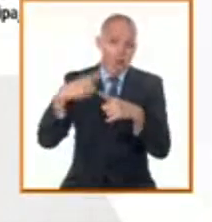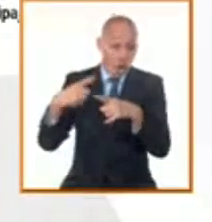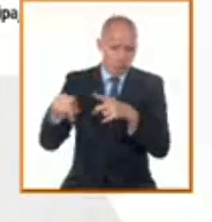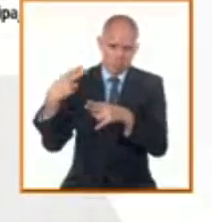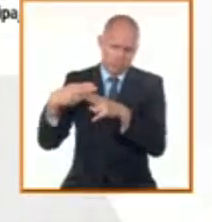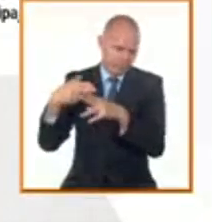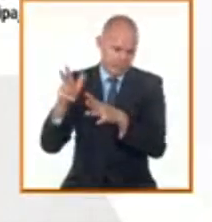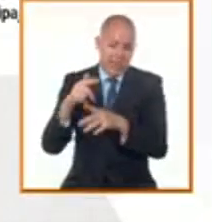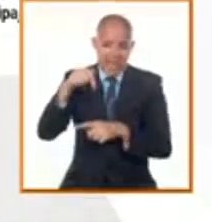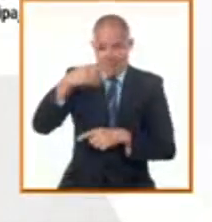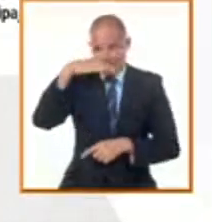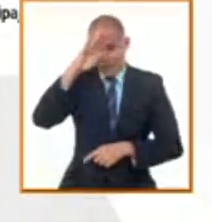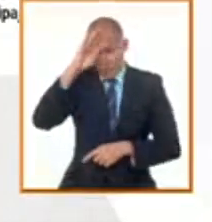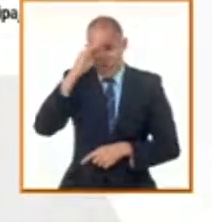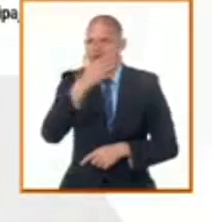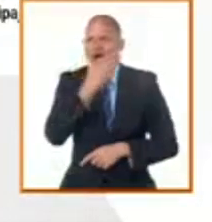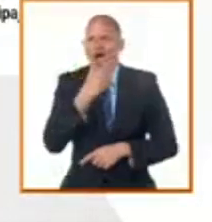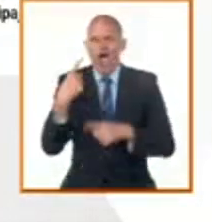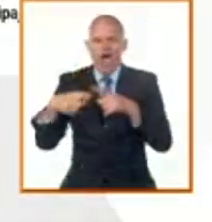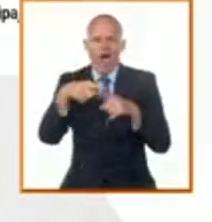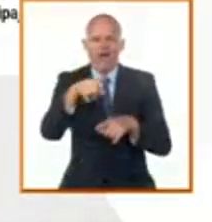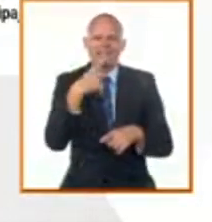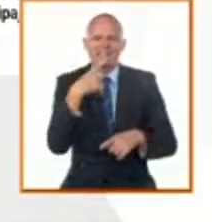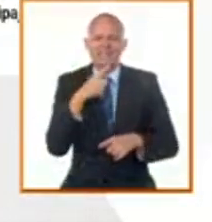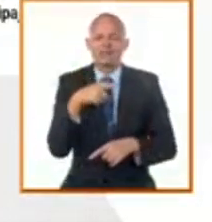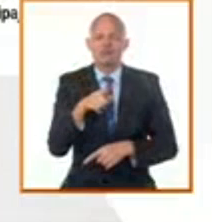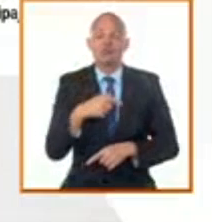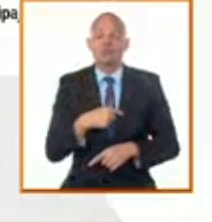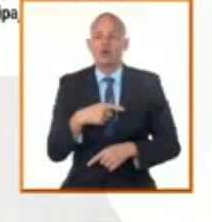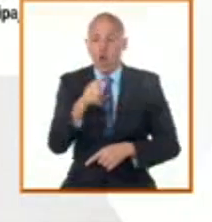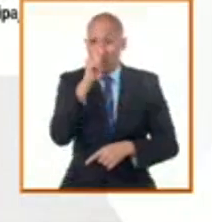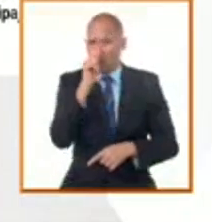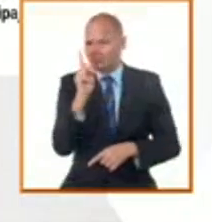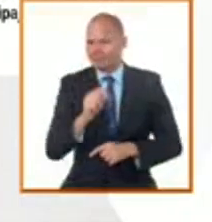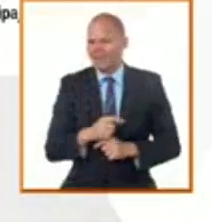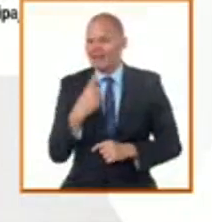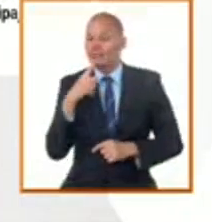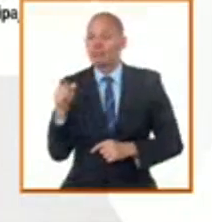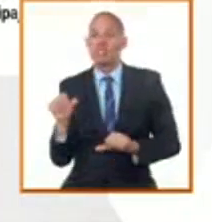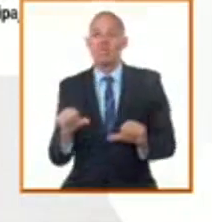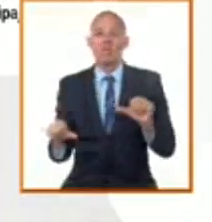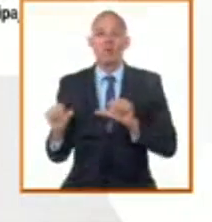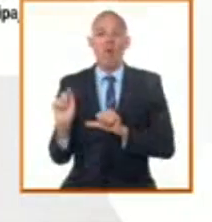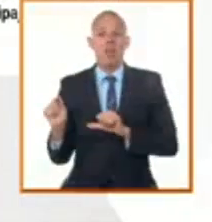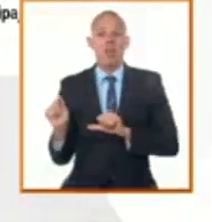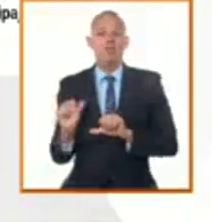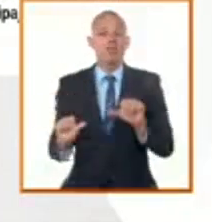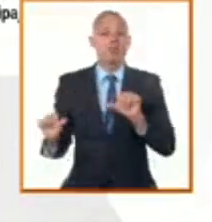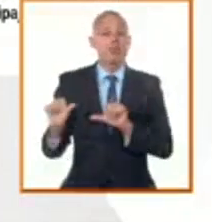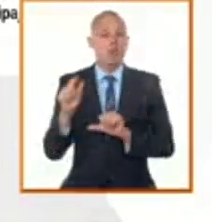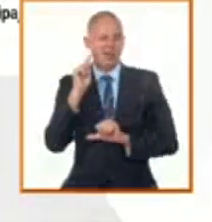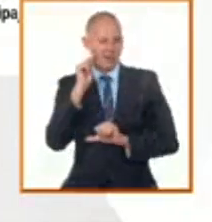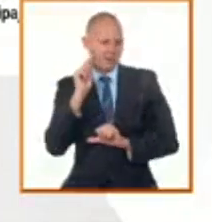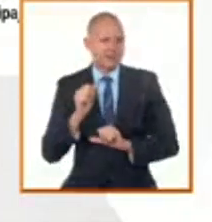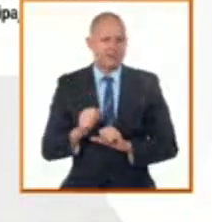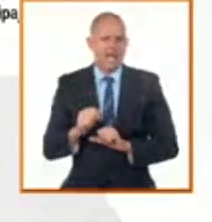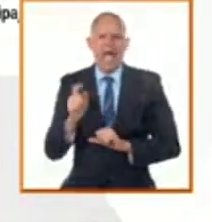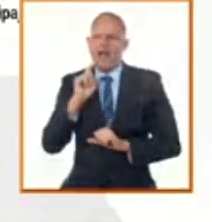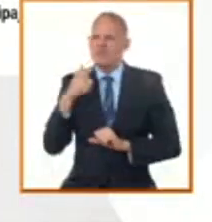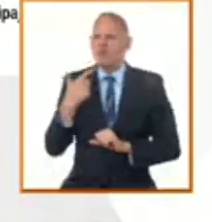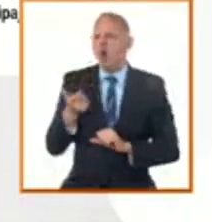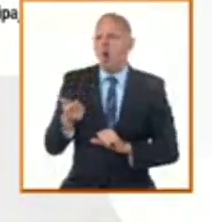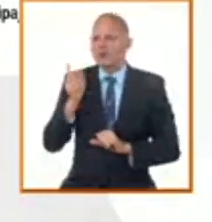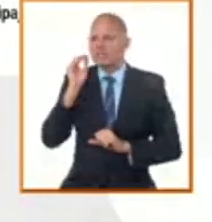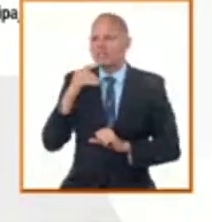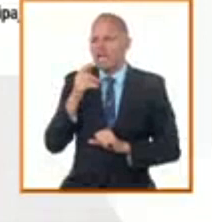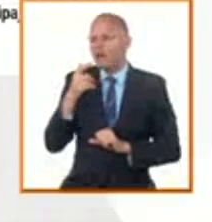al territorio nacional a través de pasajeros, a través de encomienda, en alimentos, en